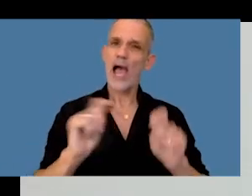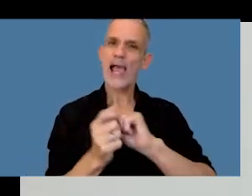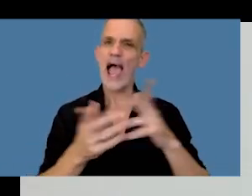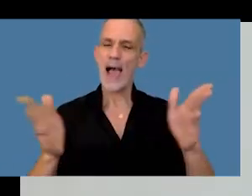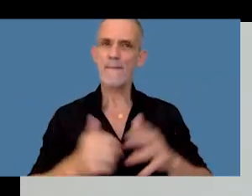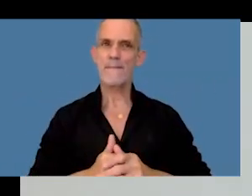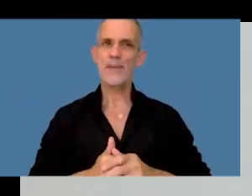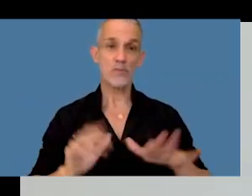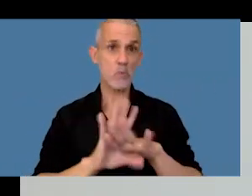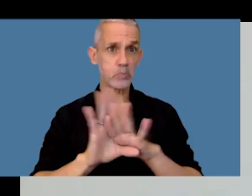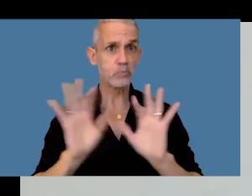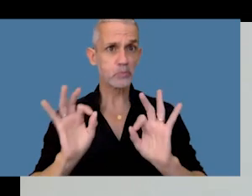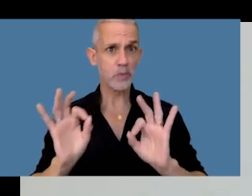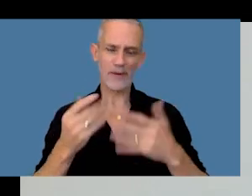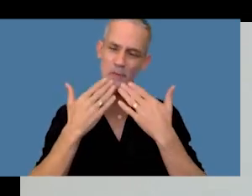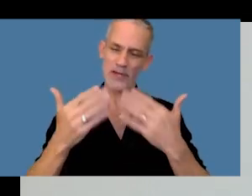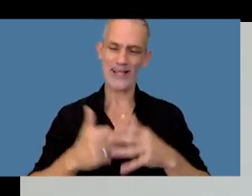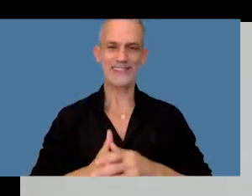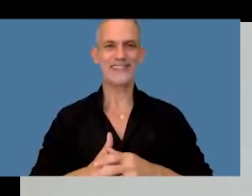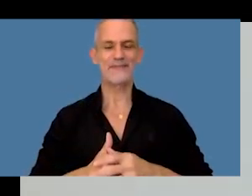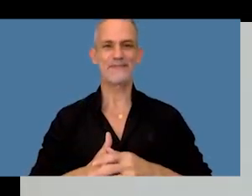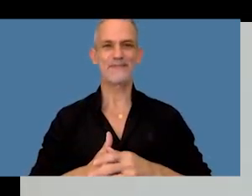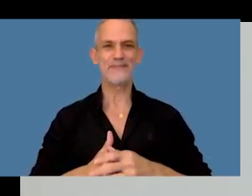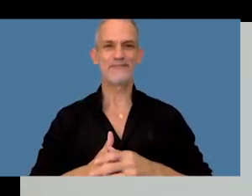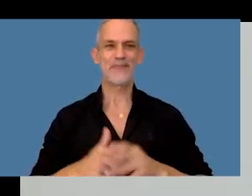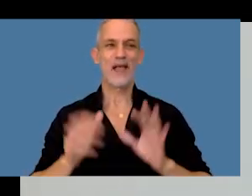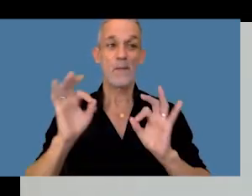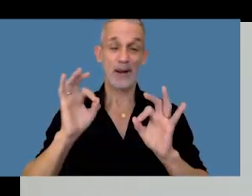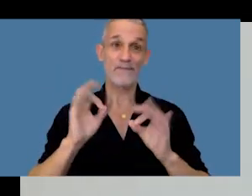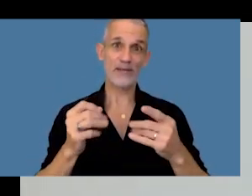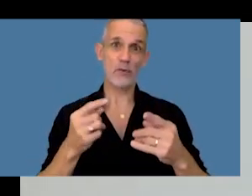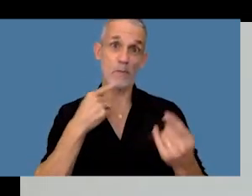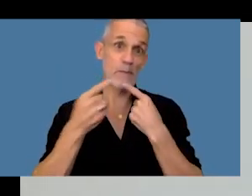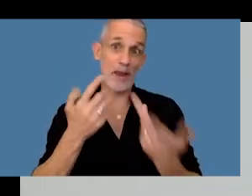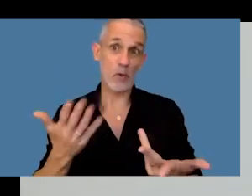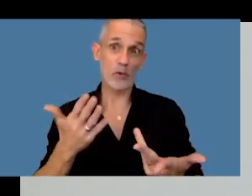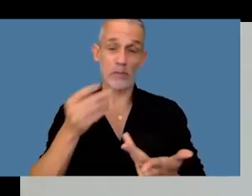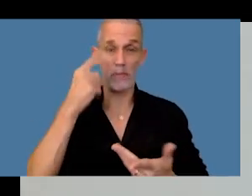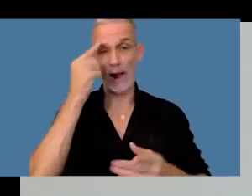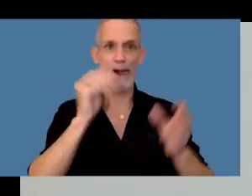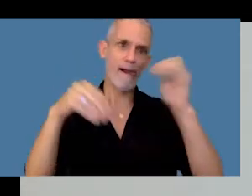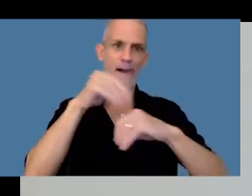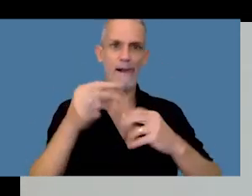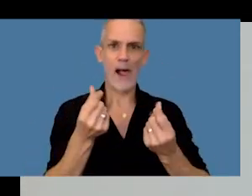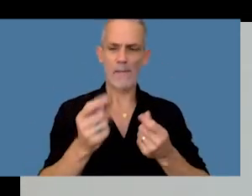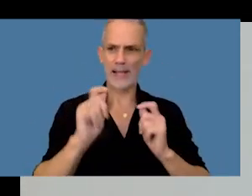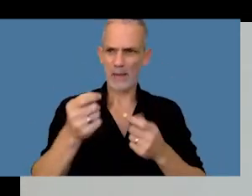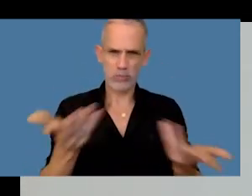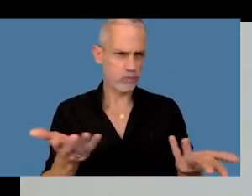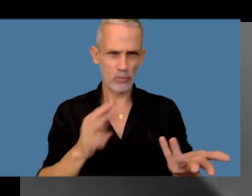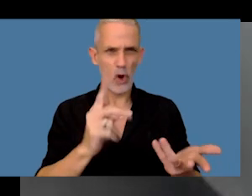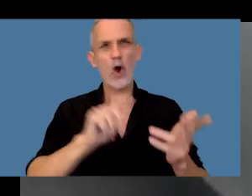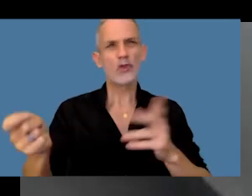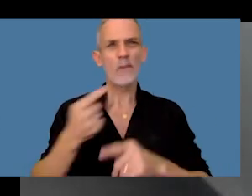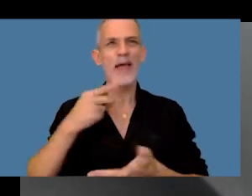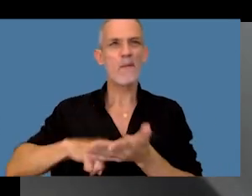Está perfecto. Bueno, lo agradezco. Está perfecto lo que planteas, porque si no, viste, le vas a inventar un saldo a favor. Claro, tal